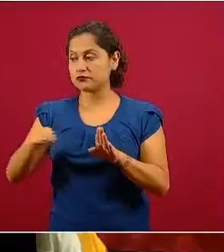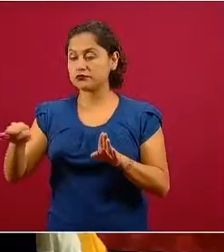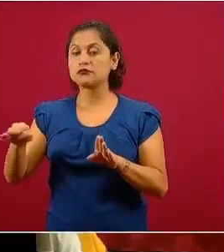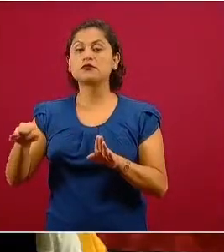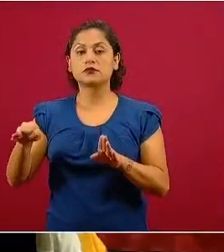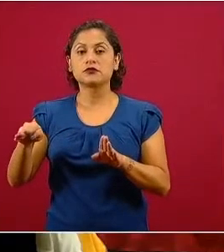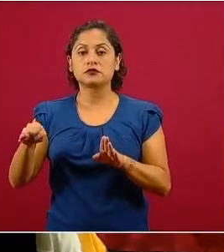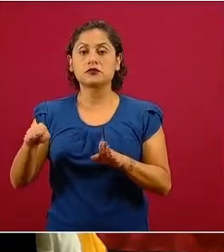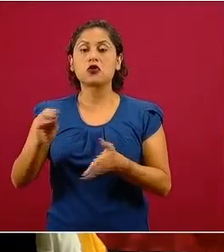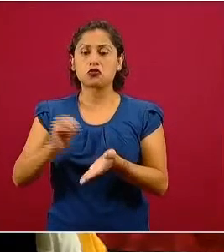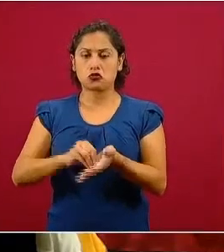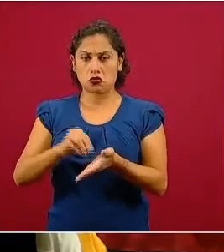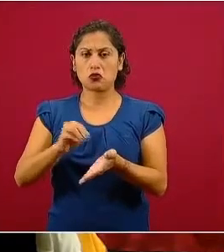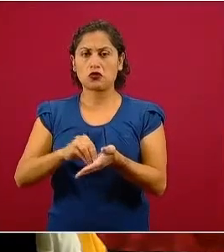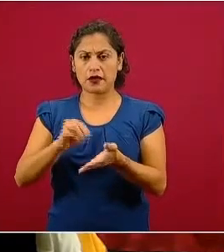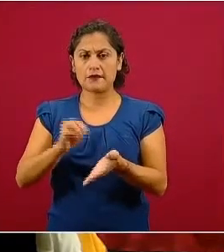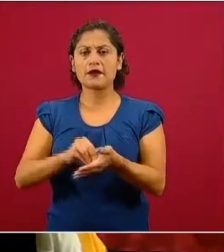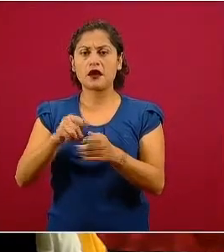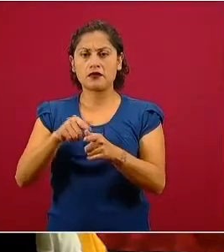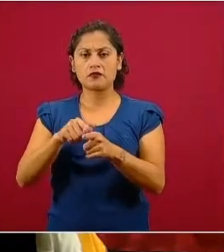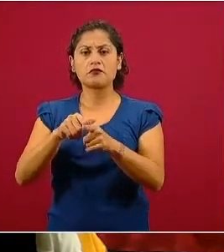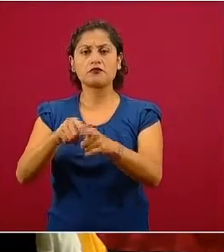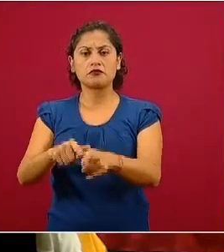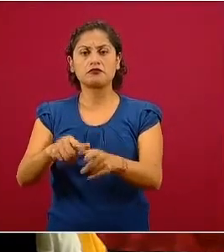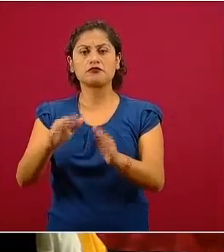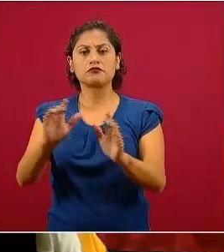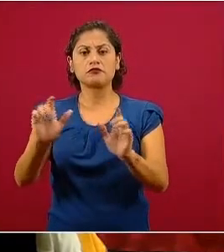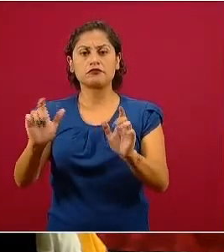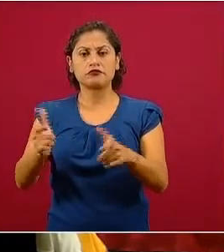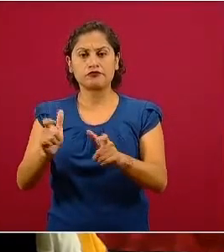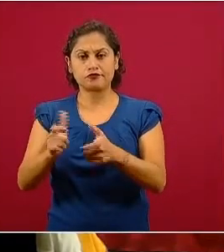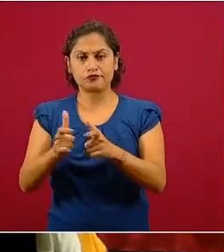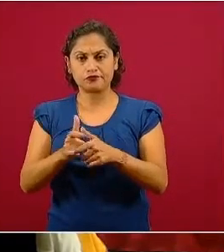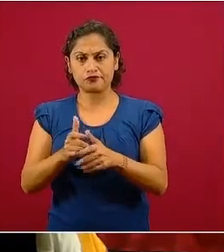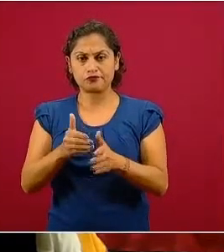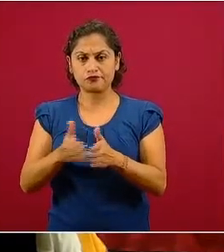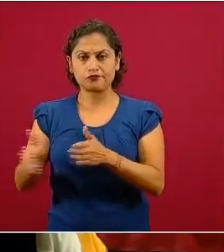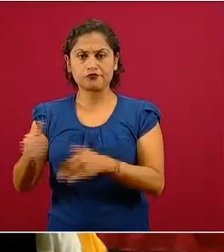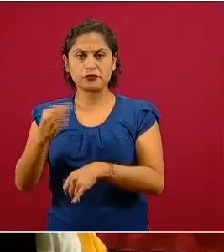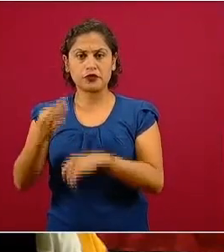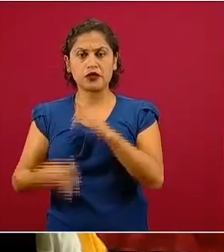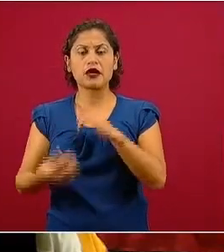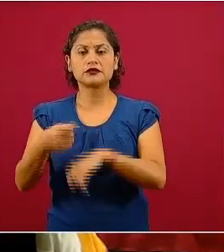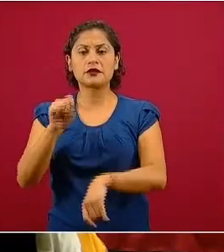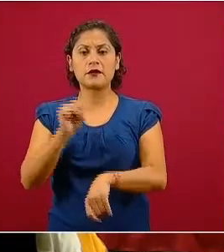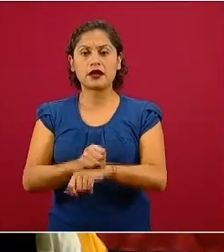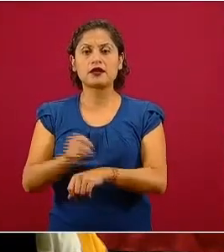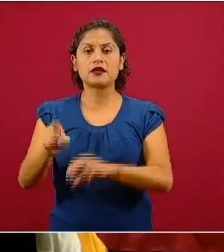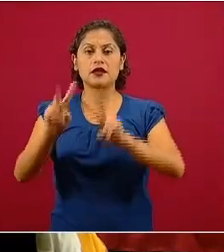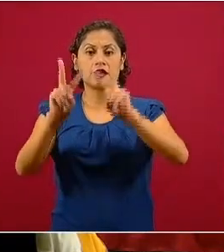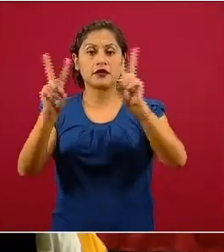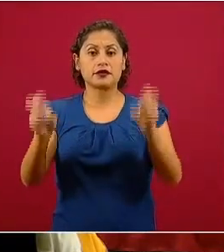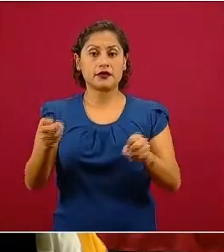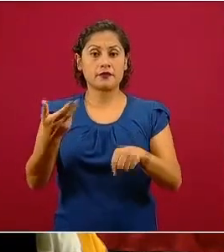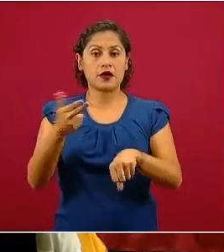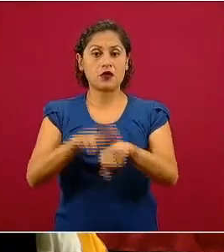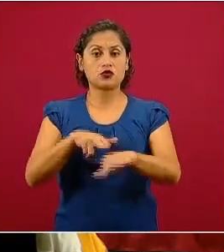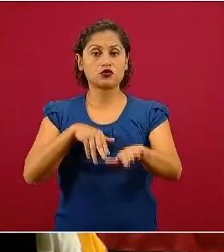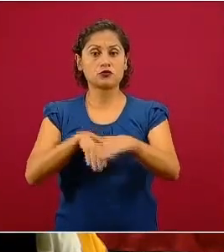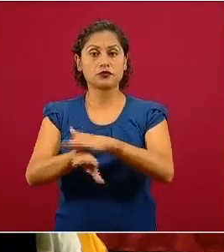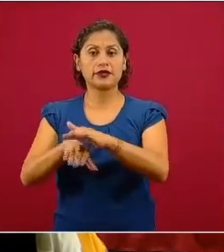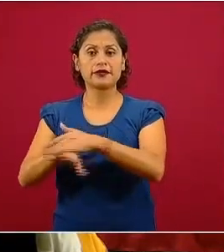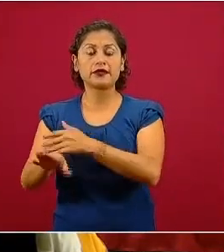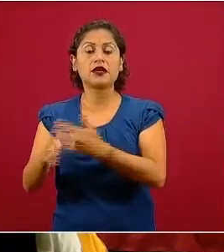pero todavía continúa descendente hasta las últimas semanas. La disponibilidad hospitalaria es